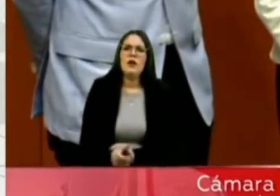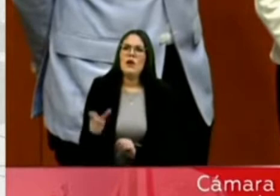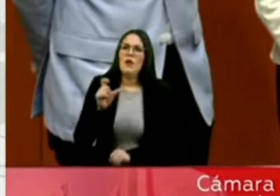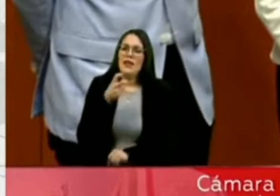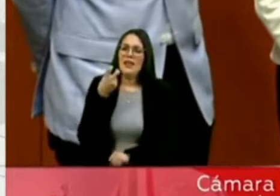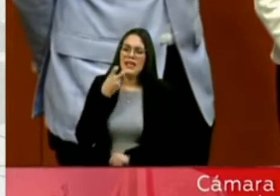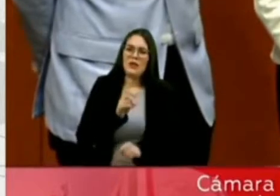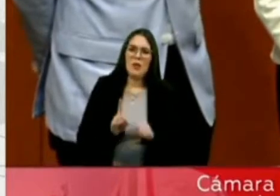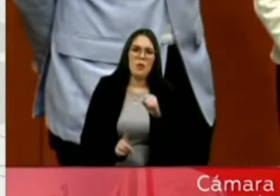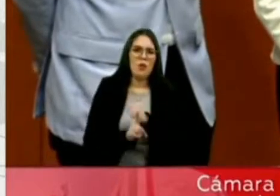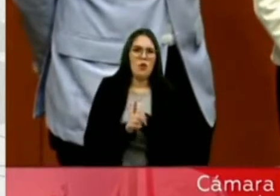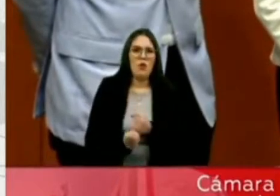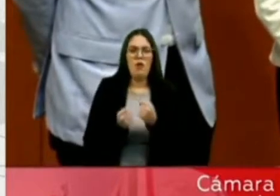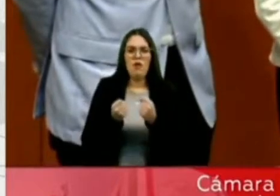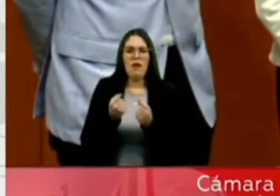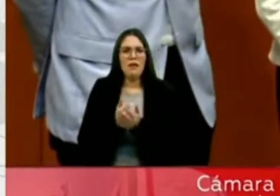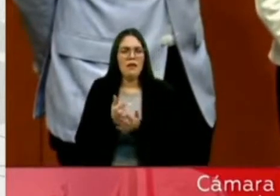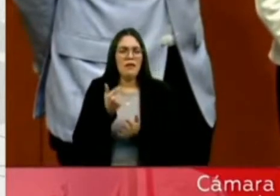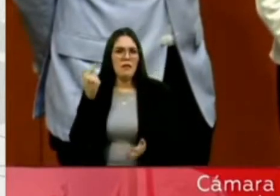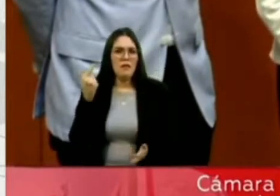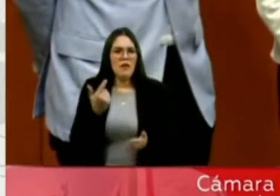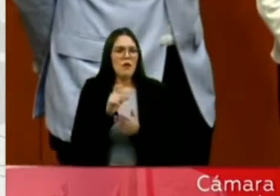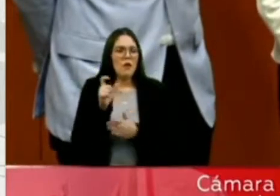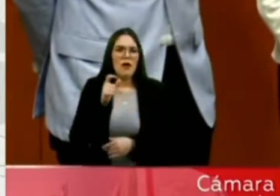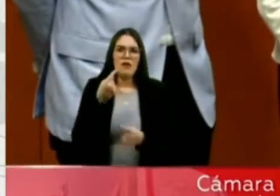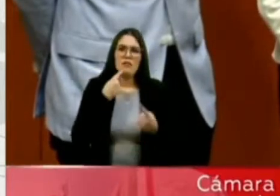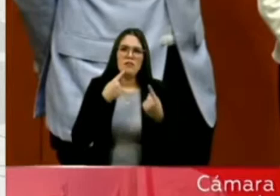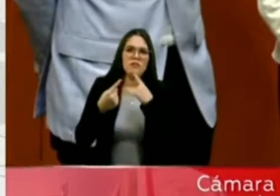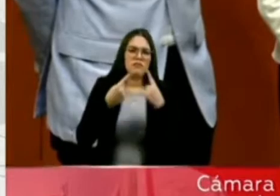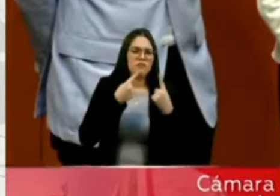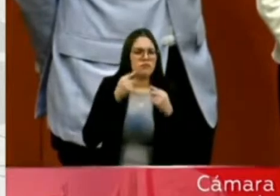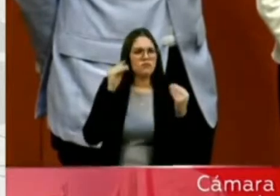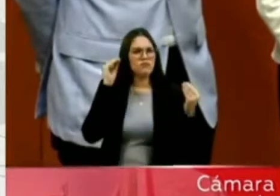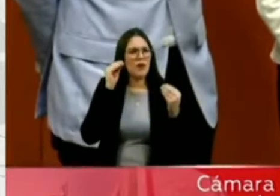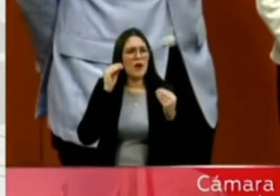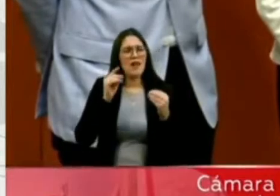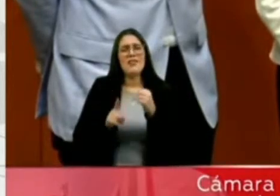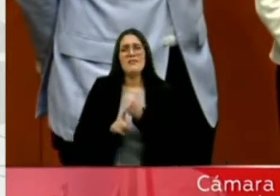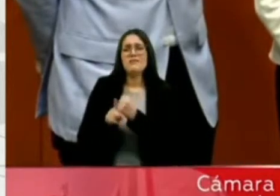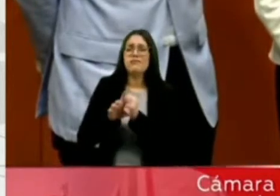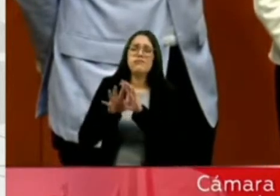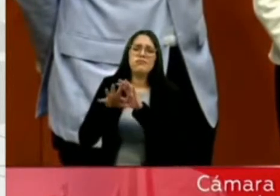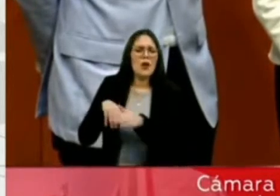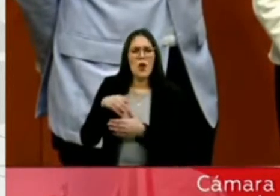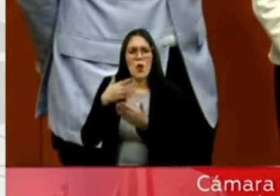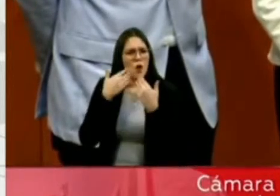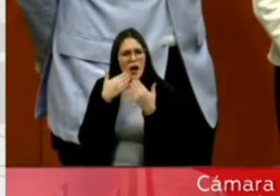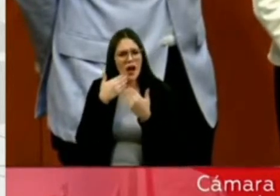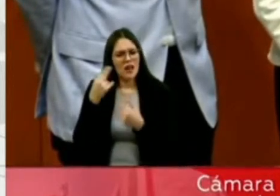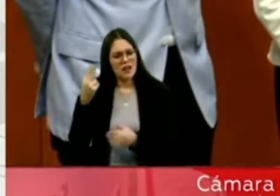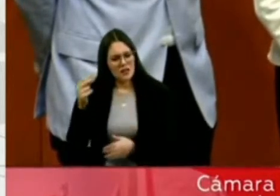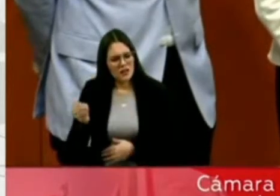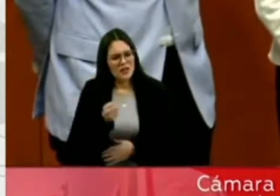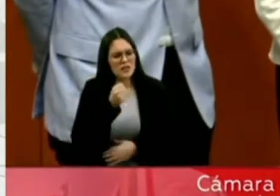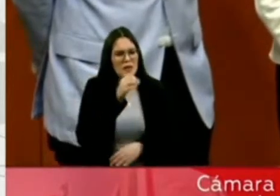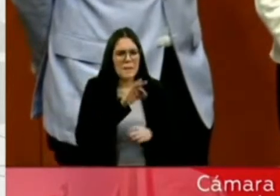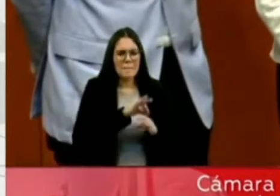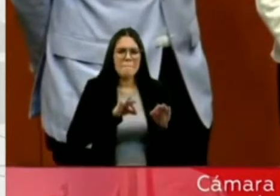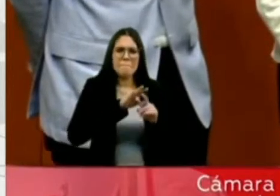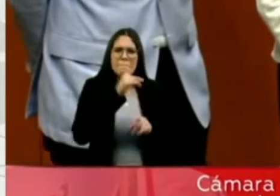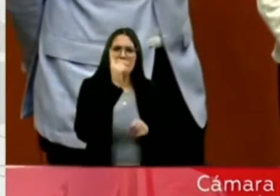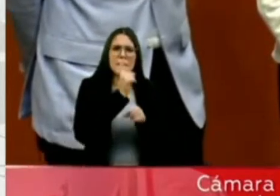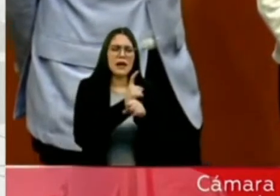tamaño, la razón y el diálogo, créanme, no estorban. Y que se imponga la verdad al final. No tenemos